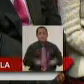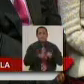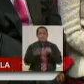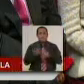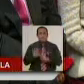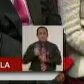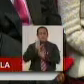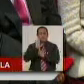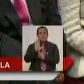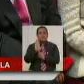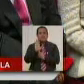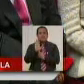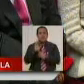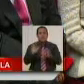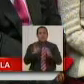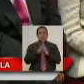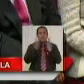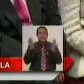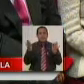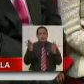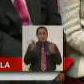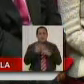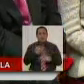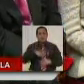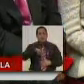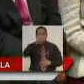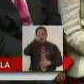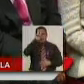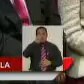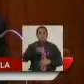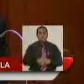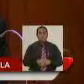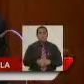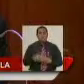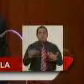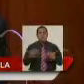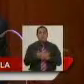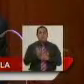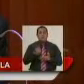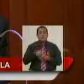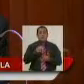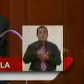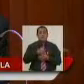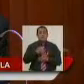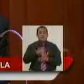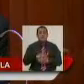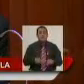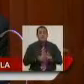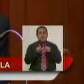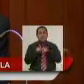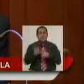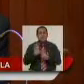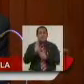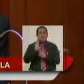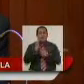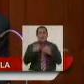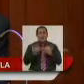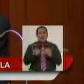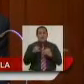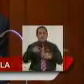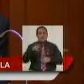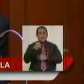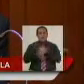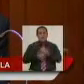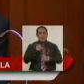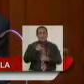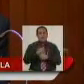se ha publicado en el Diario Oficial El Peruano una transferencia de partidas para continuar en el presente